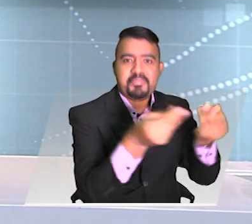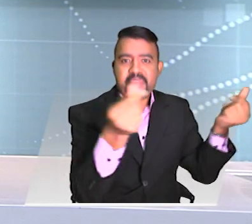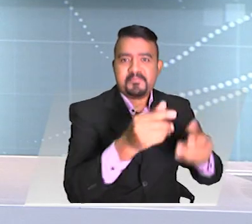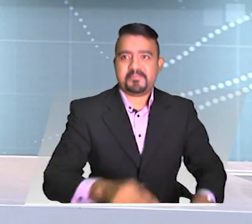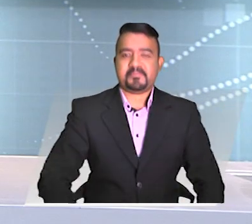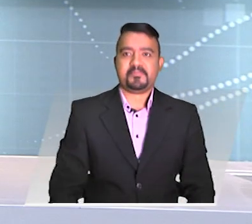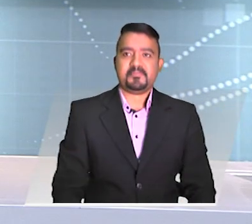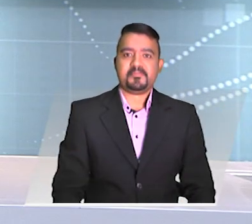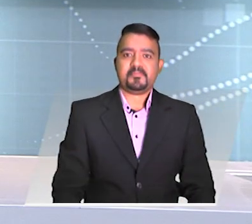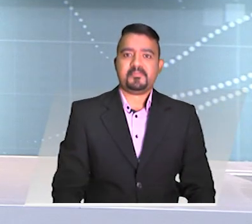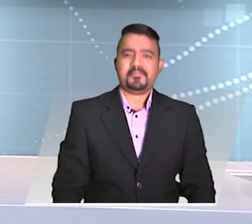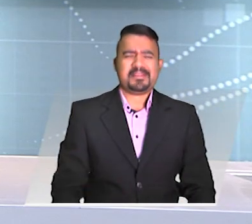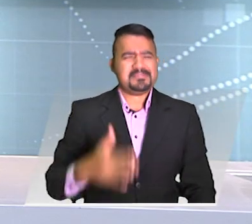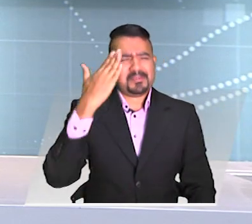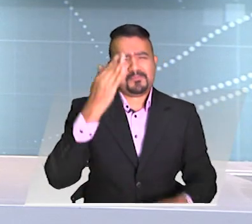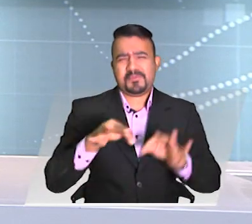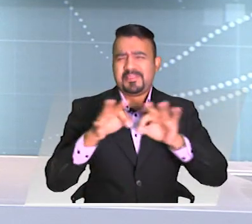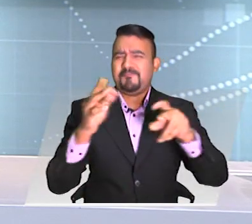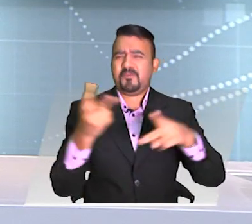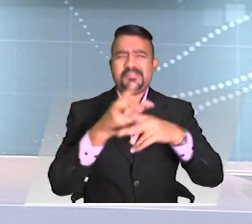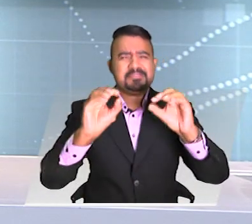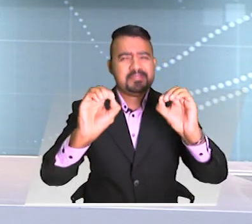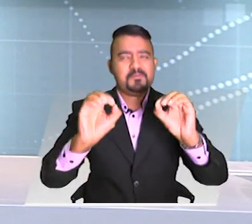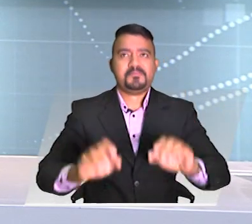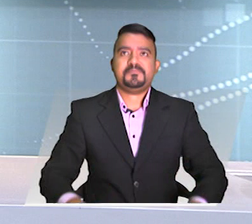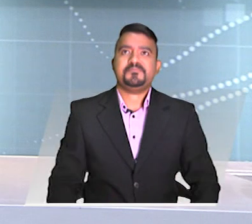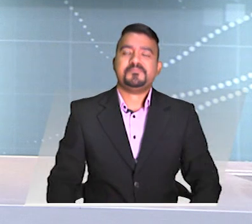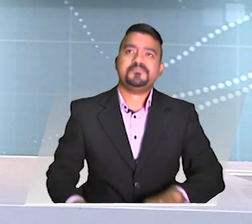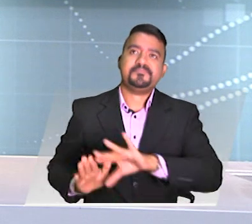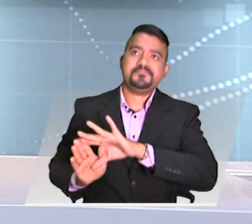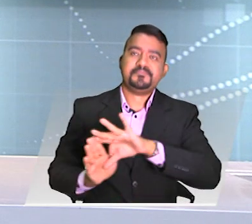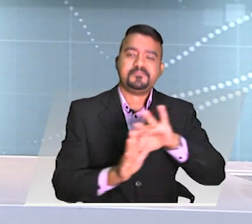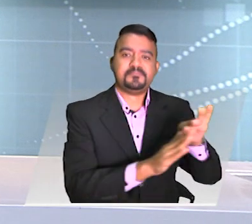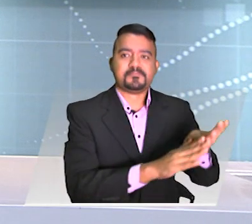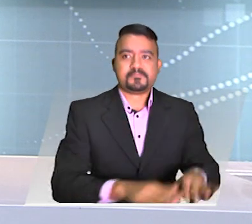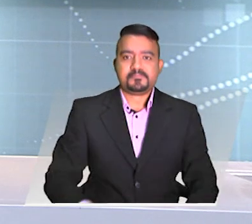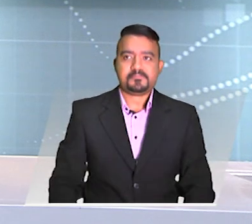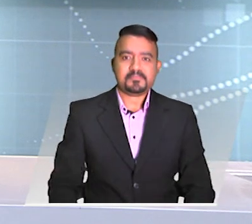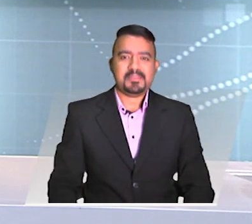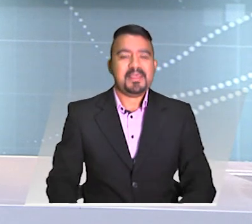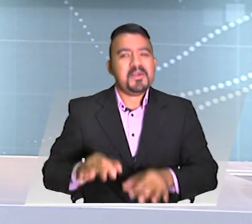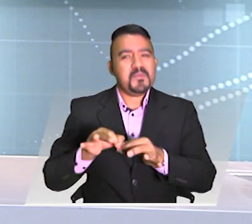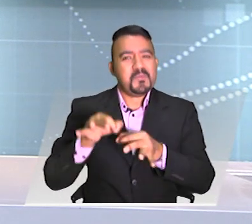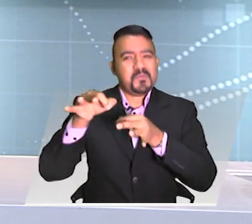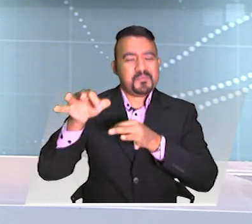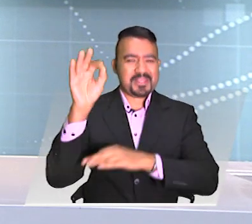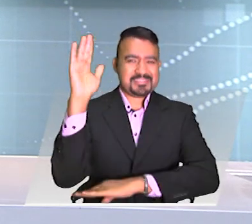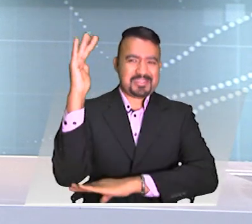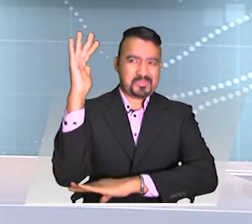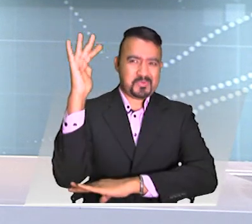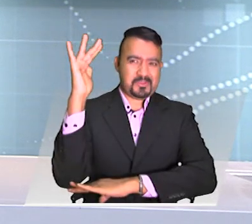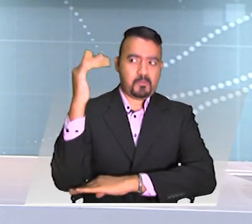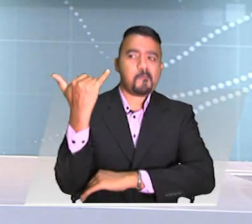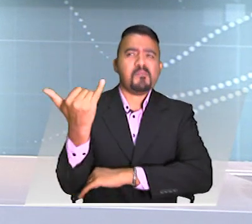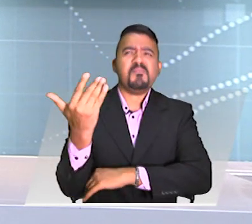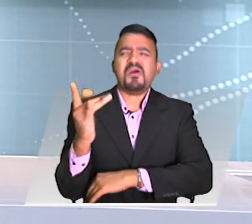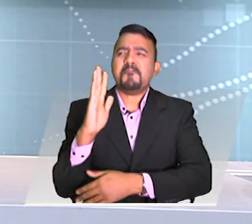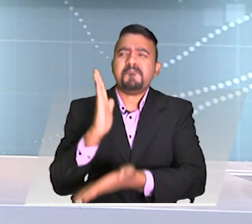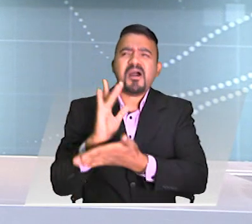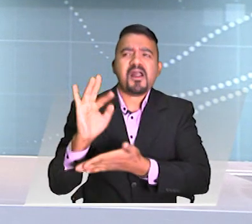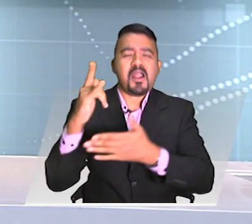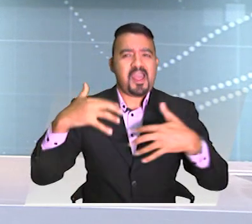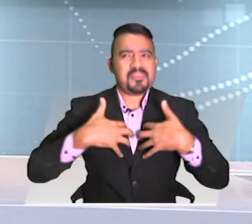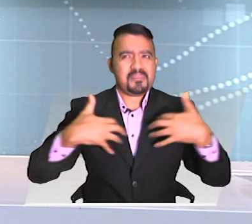no a la violencia en ninguna forma un nuevo caso de maltrato animal se registró en el municipio de el santuario las autoridades ya adelantan investigaciones